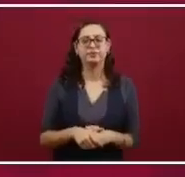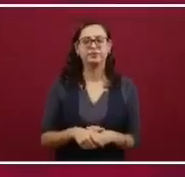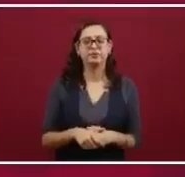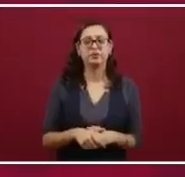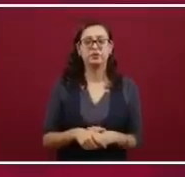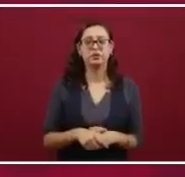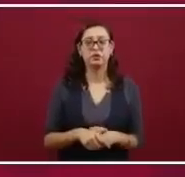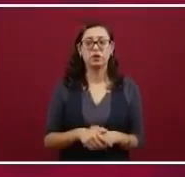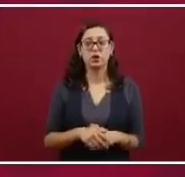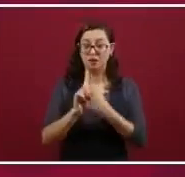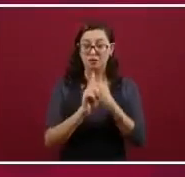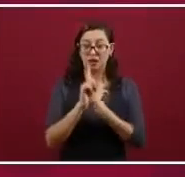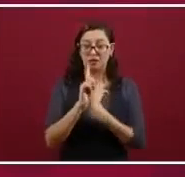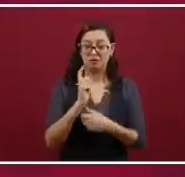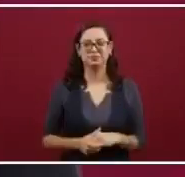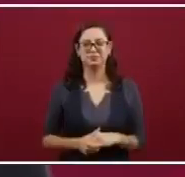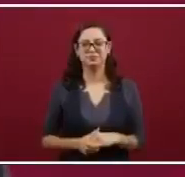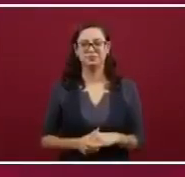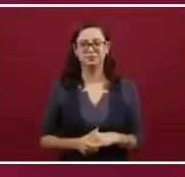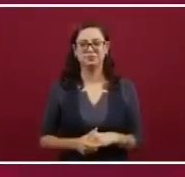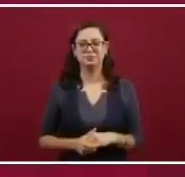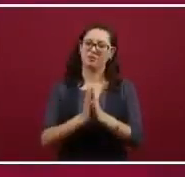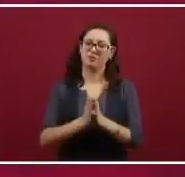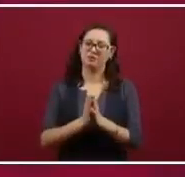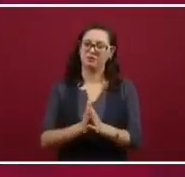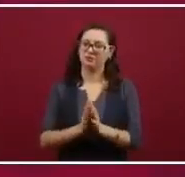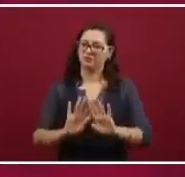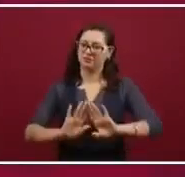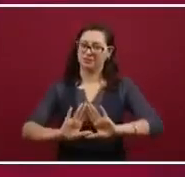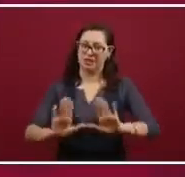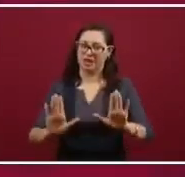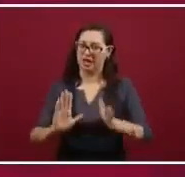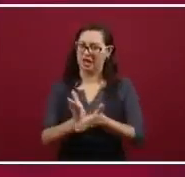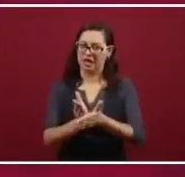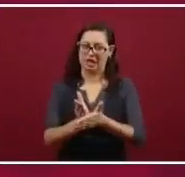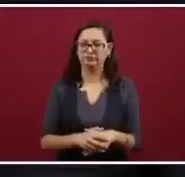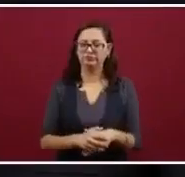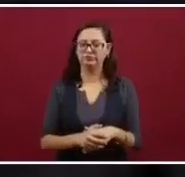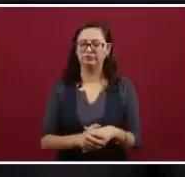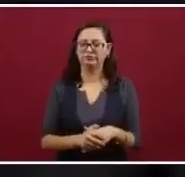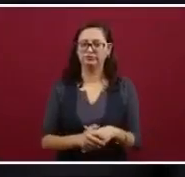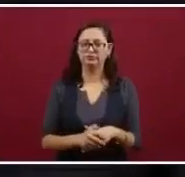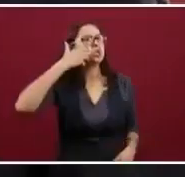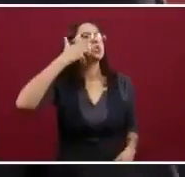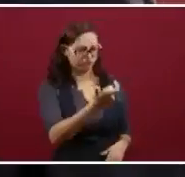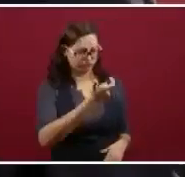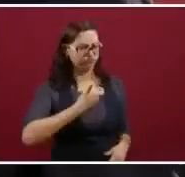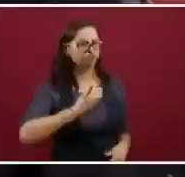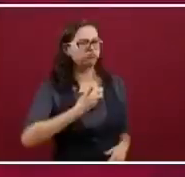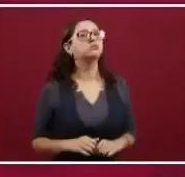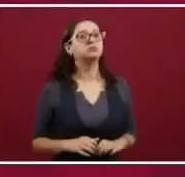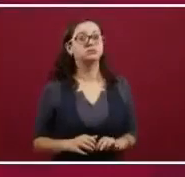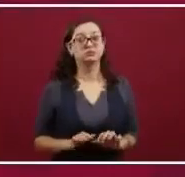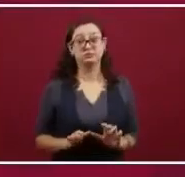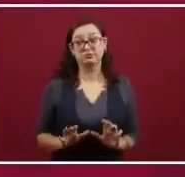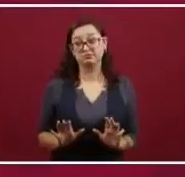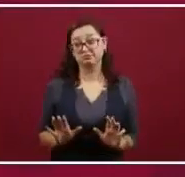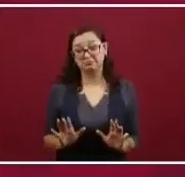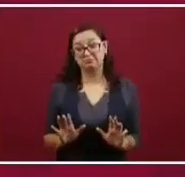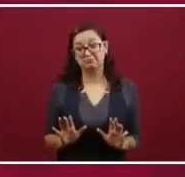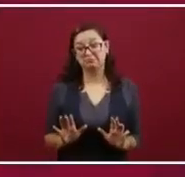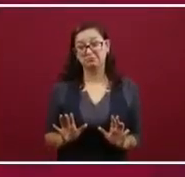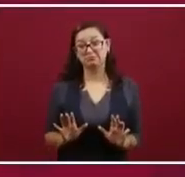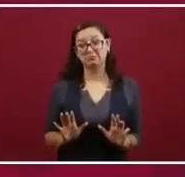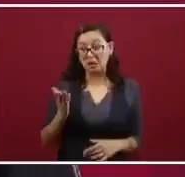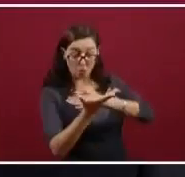conflicto que se resuelve con dinero, no es problema. Ya eso ya no. O sea, no es decir, o me das esto o hago un paro. Si es